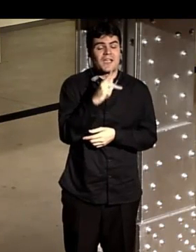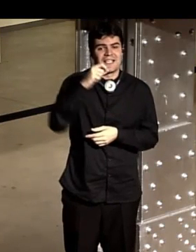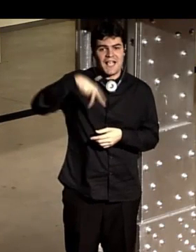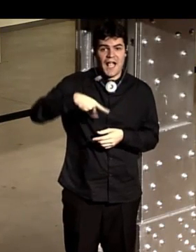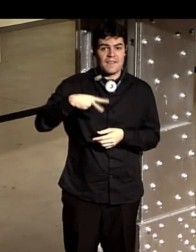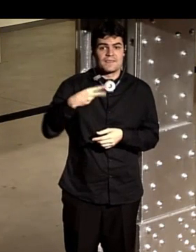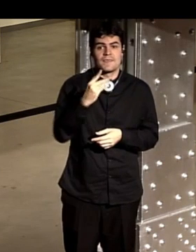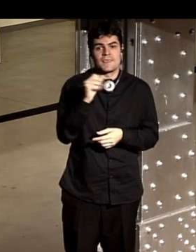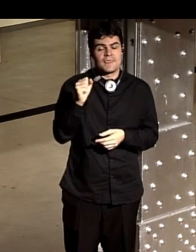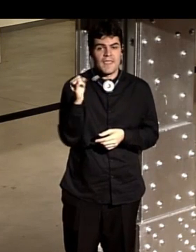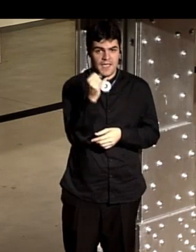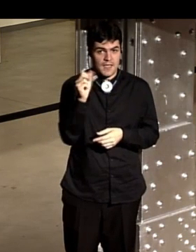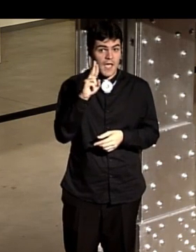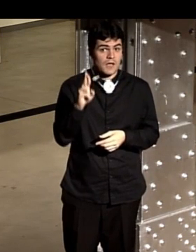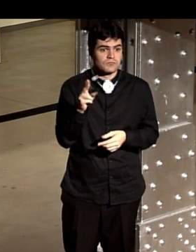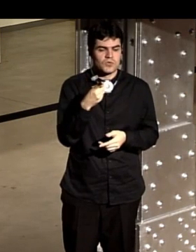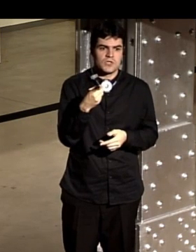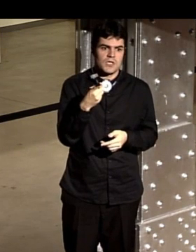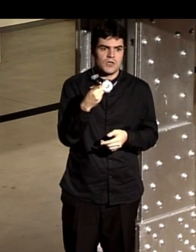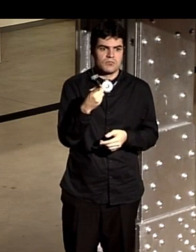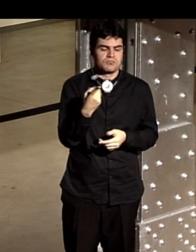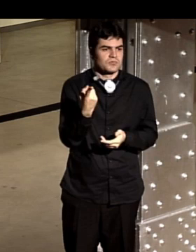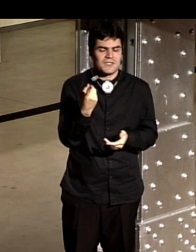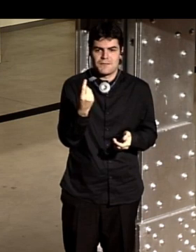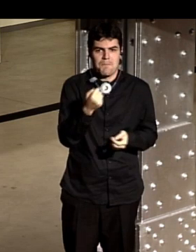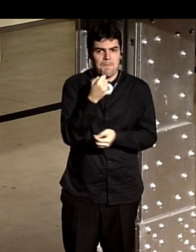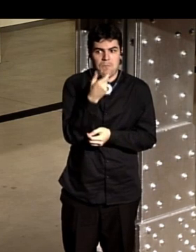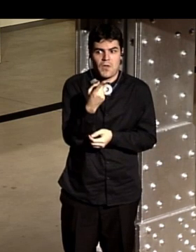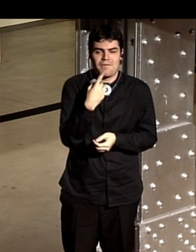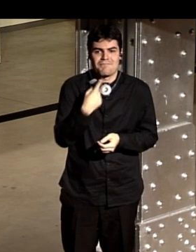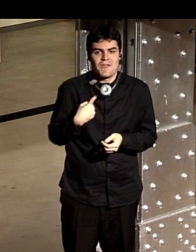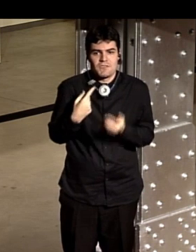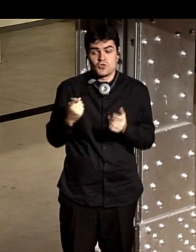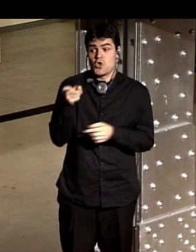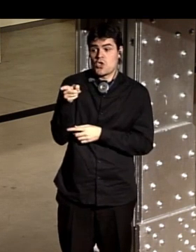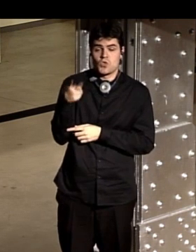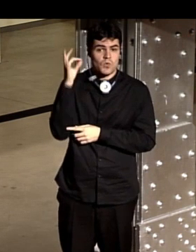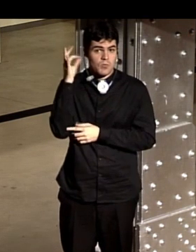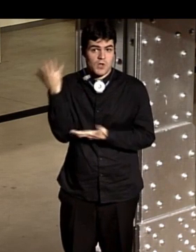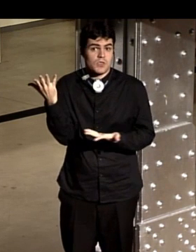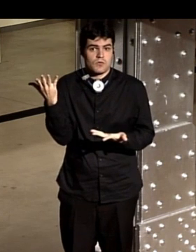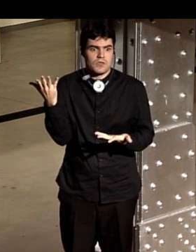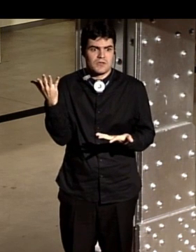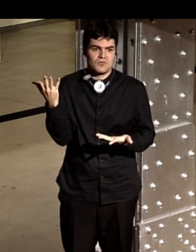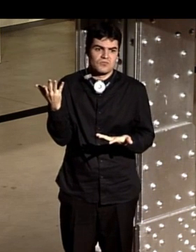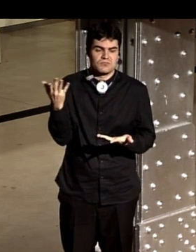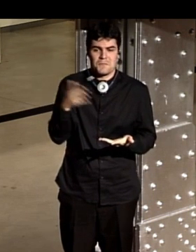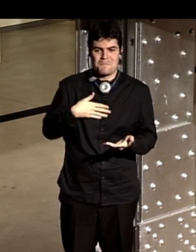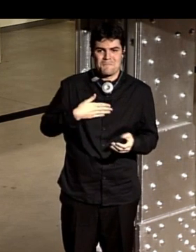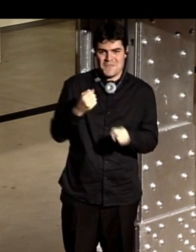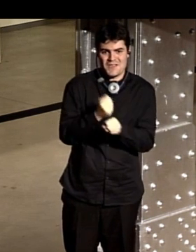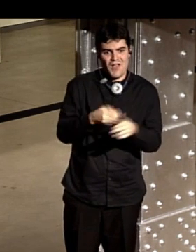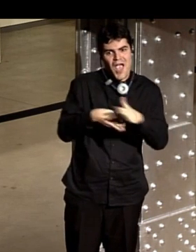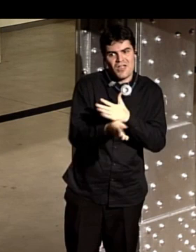una de las pocas ocasiones en que un compañero me dijo, eres una mujer, vas a estropearme el acceso que yo